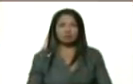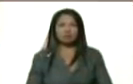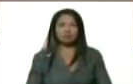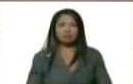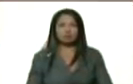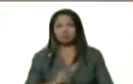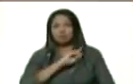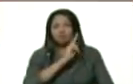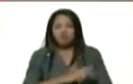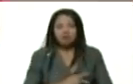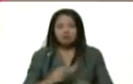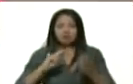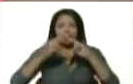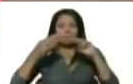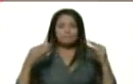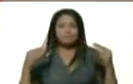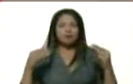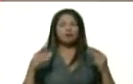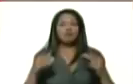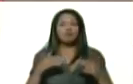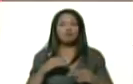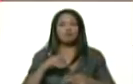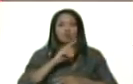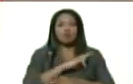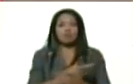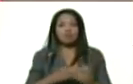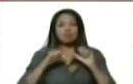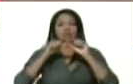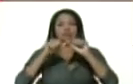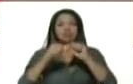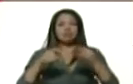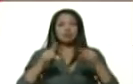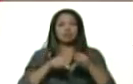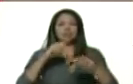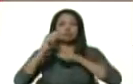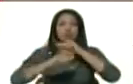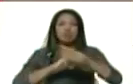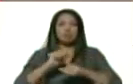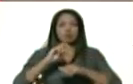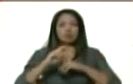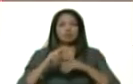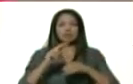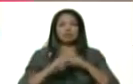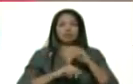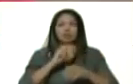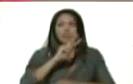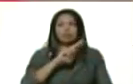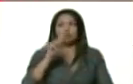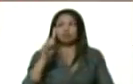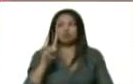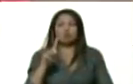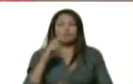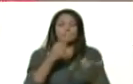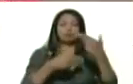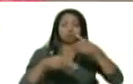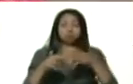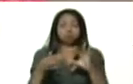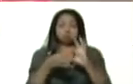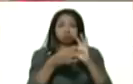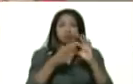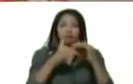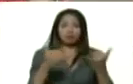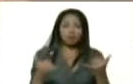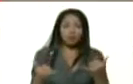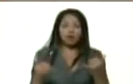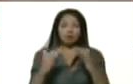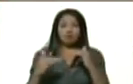fuerza de paz, una fuerza de avance del socialismo del siglo XXI para construir las alianzas,